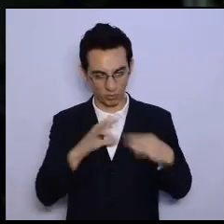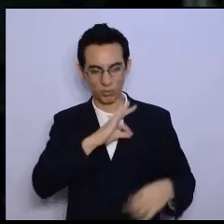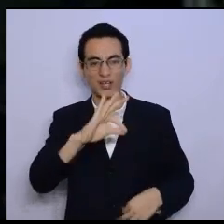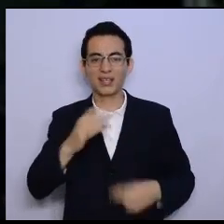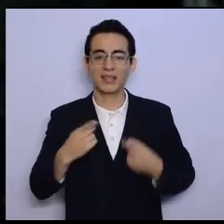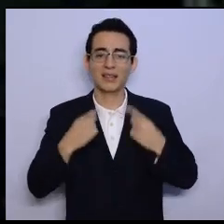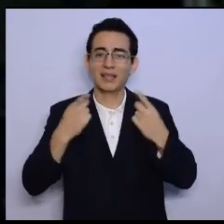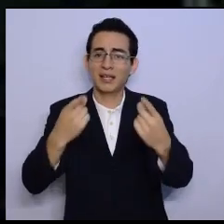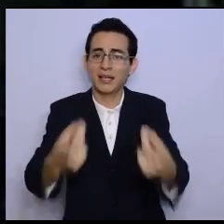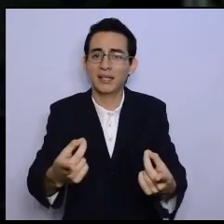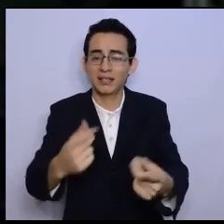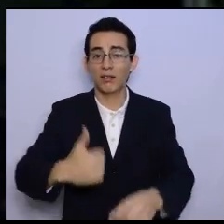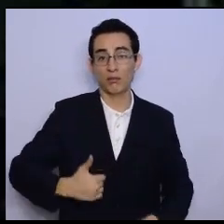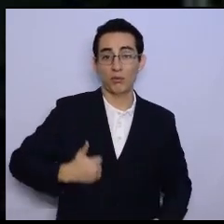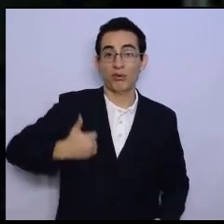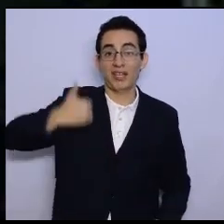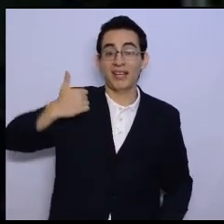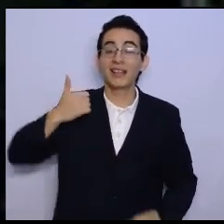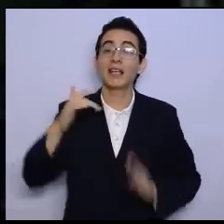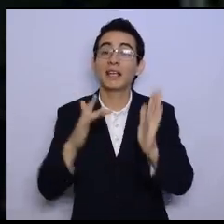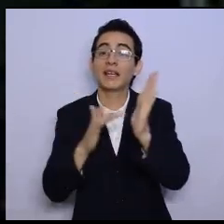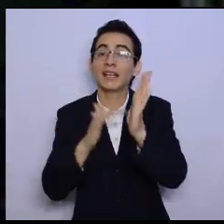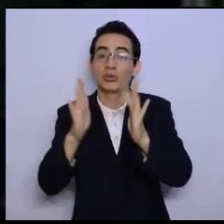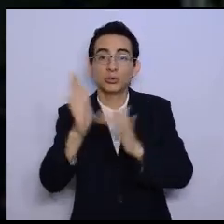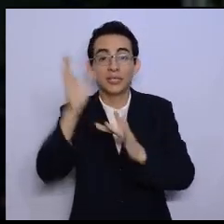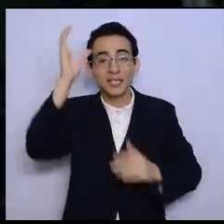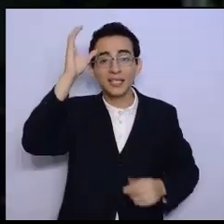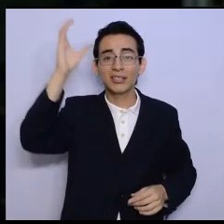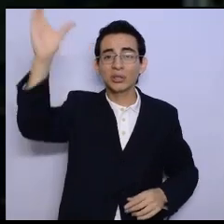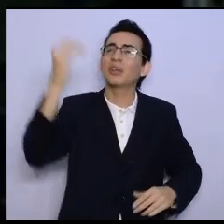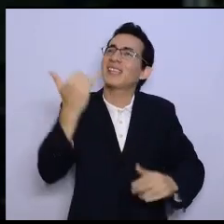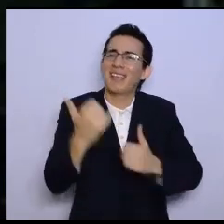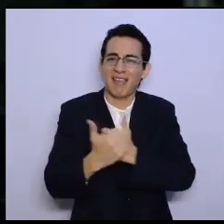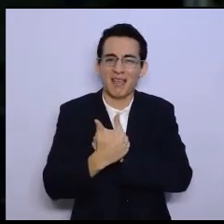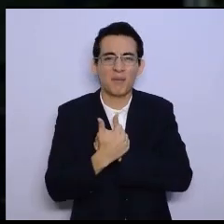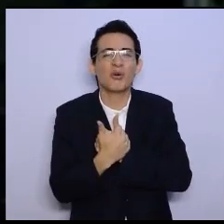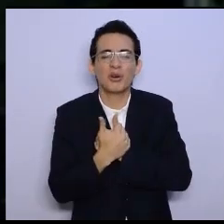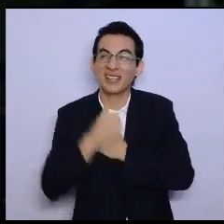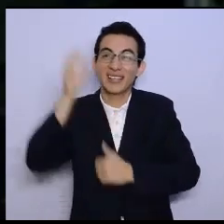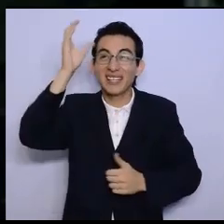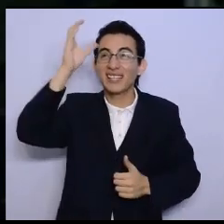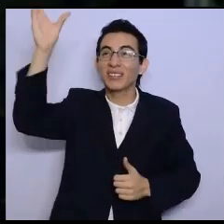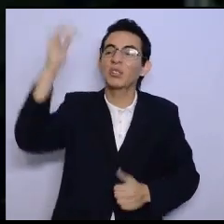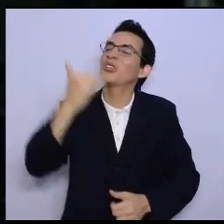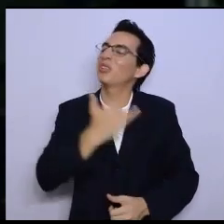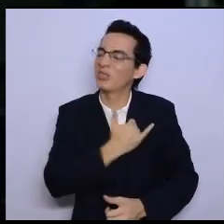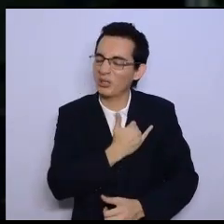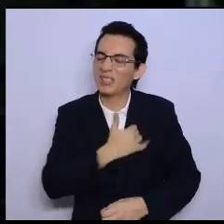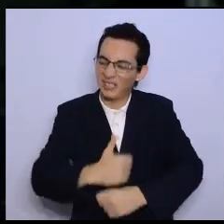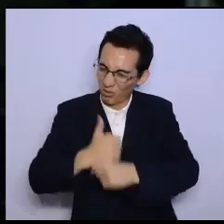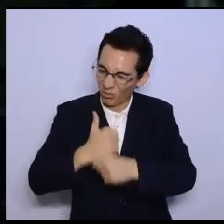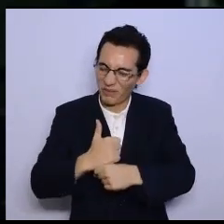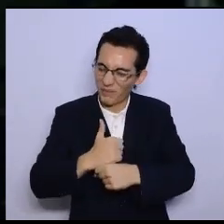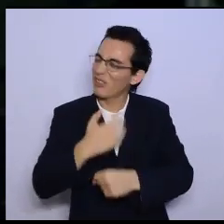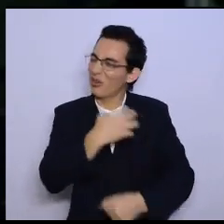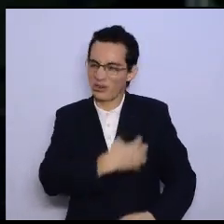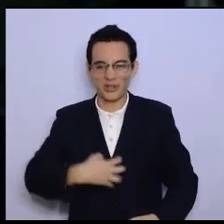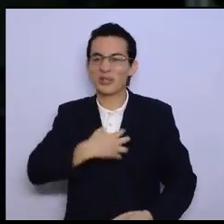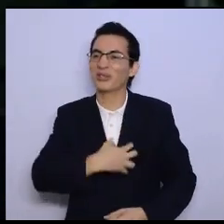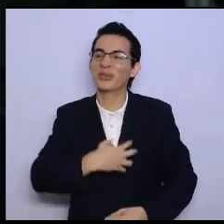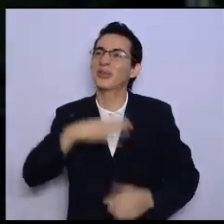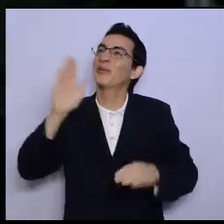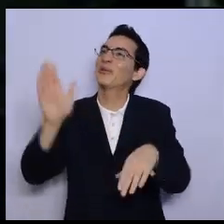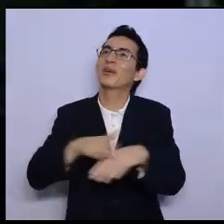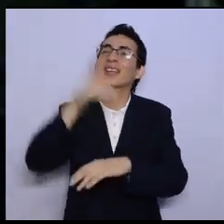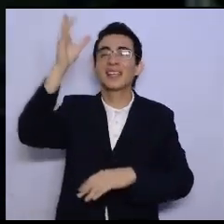Cristo. Por lo cual, por amor a Cristo, me gozo en las debilidades, en afrentas, en